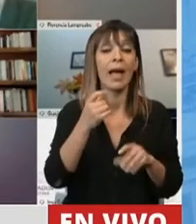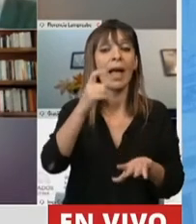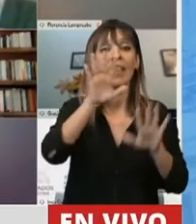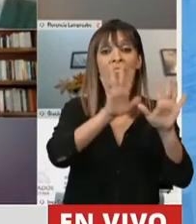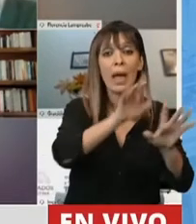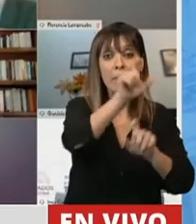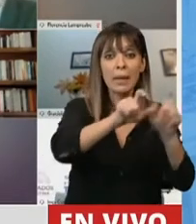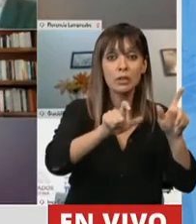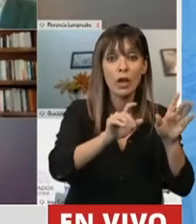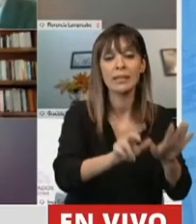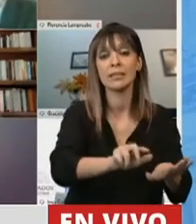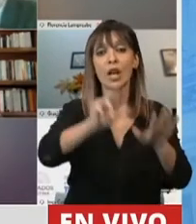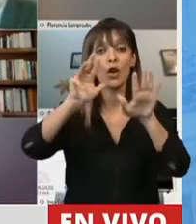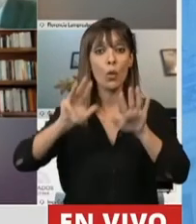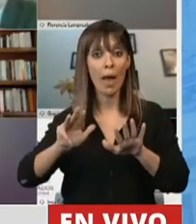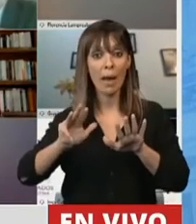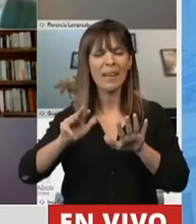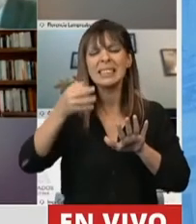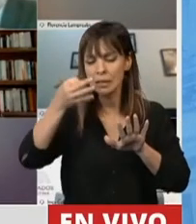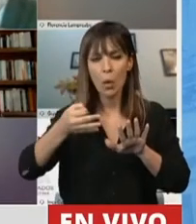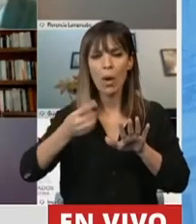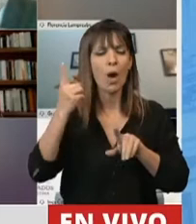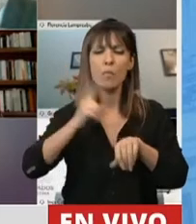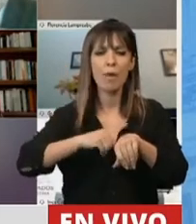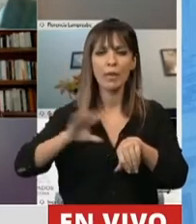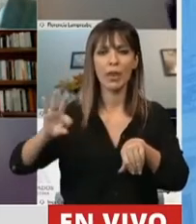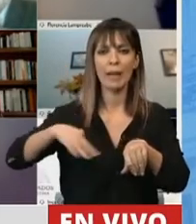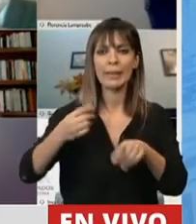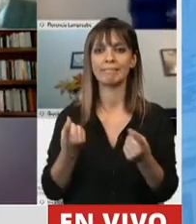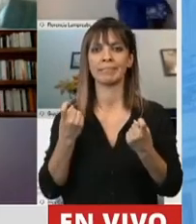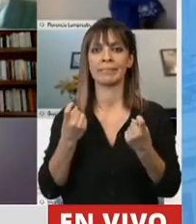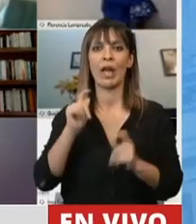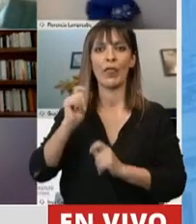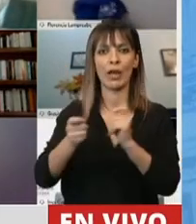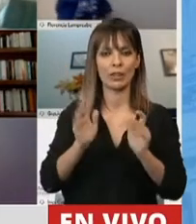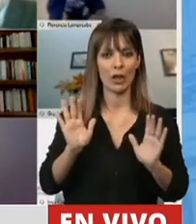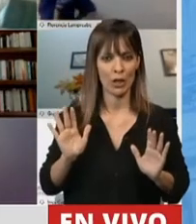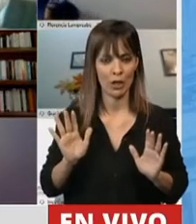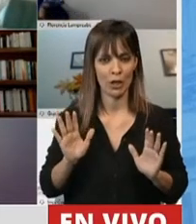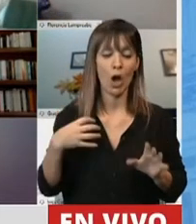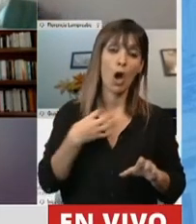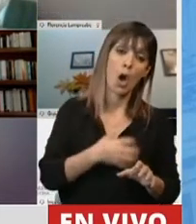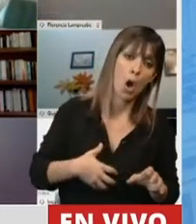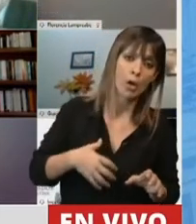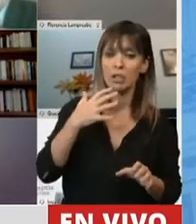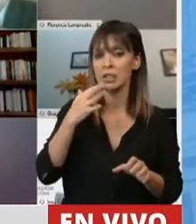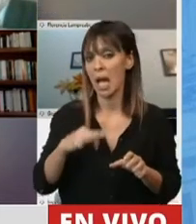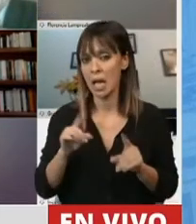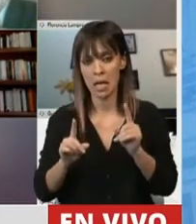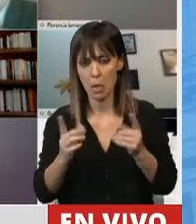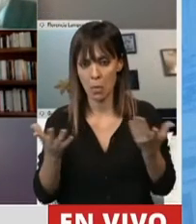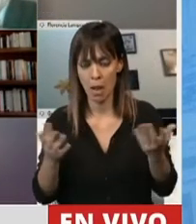10 personas, 9 en algún momento de su vida han necesitado de la donación de órgano o de